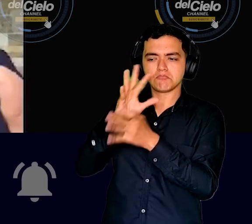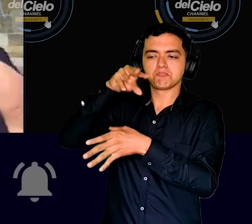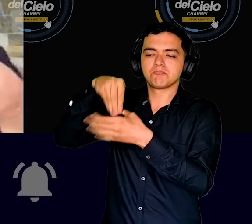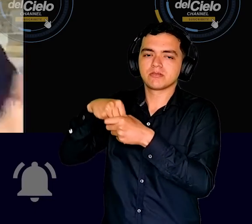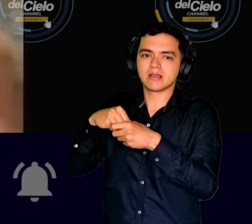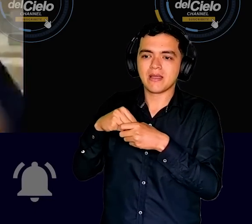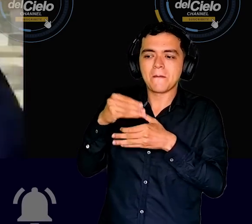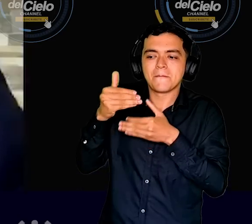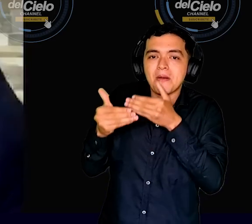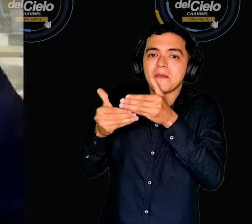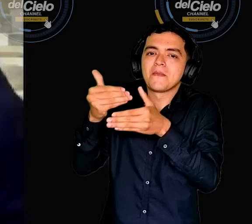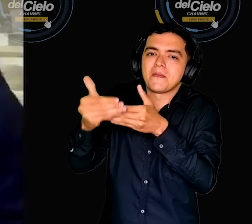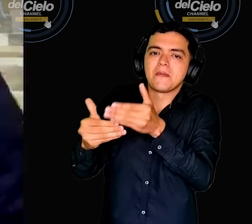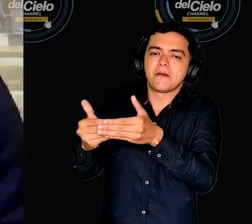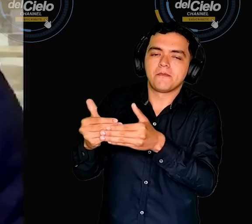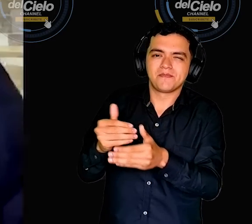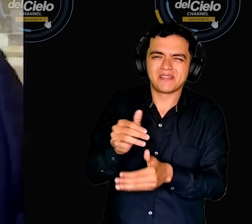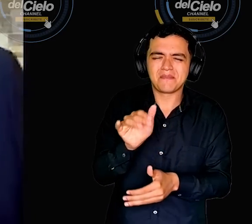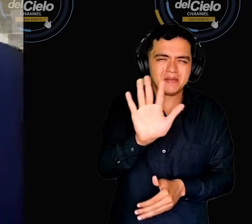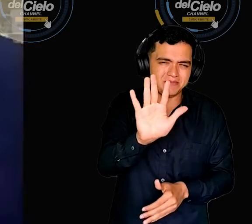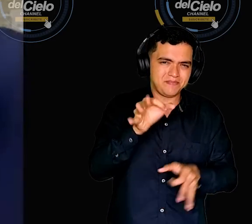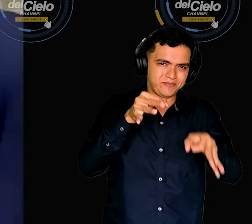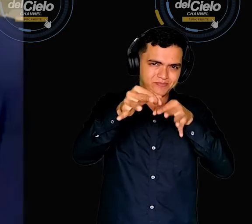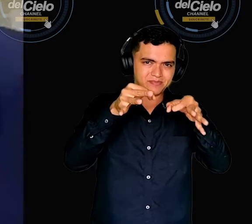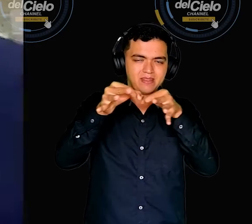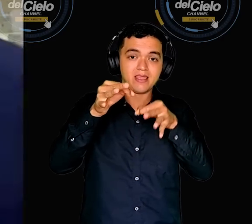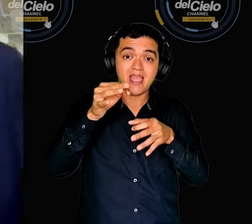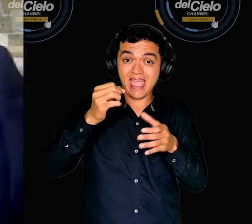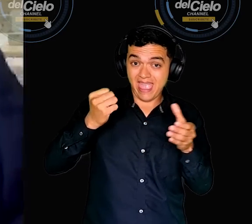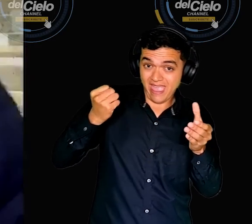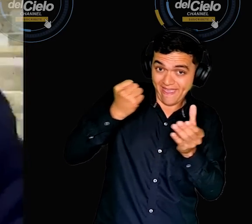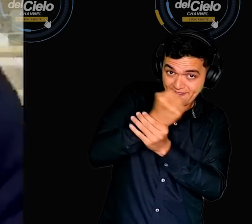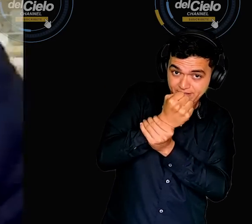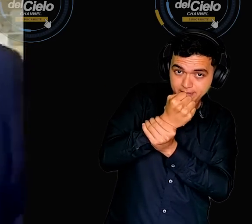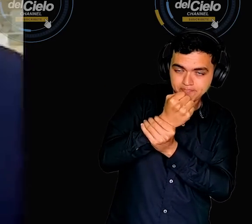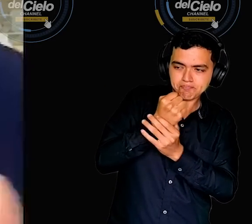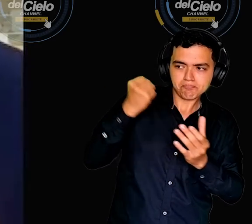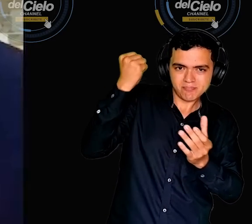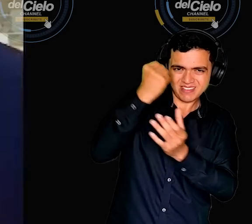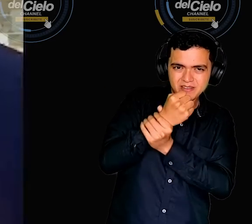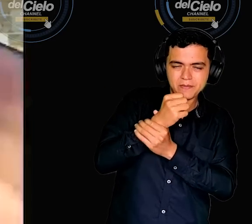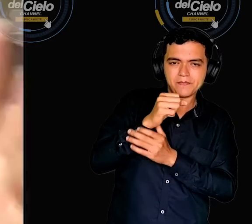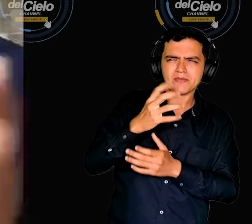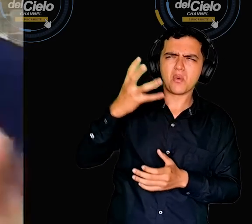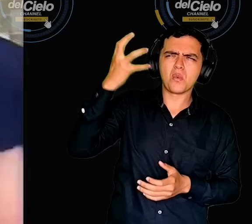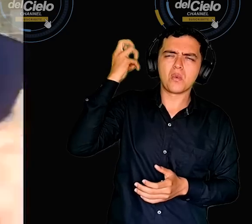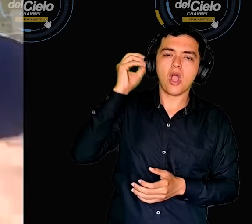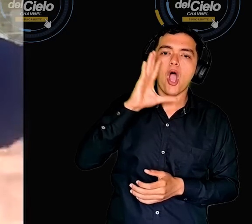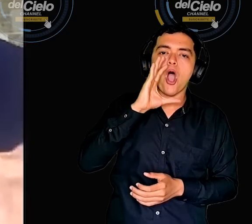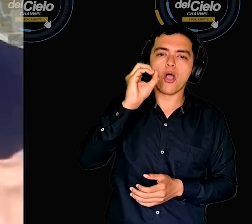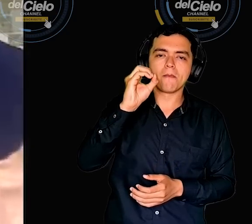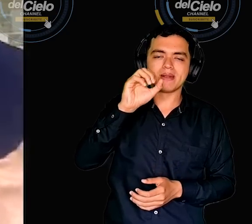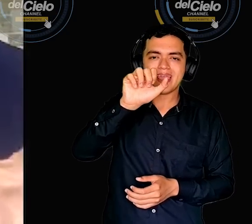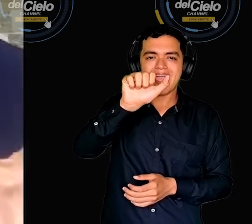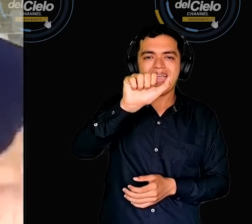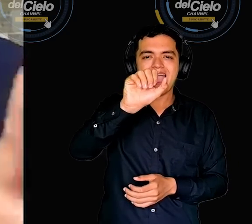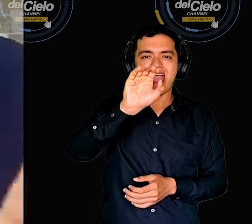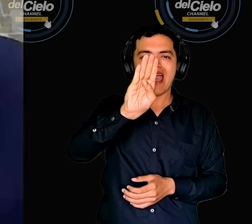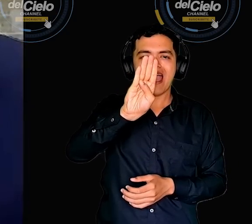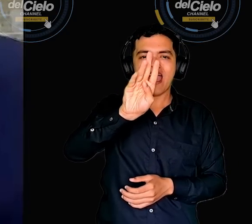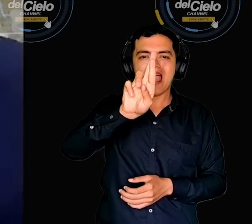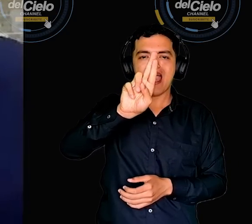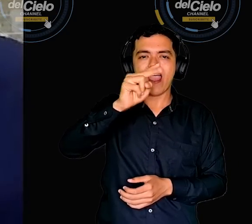nuestros intereses, si no son los mismos, sean coherentes el uno con el otro,